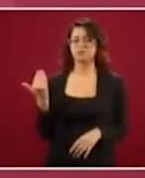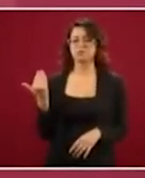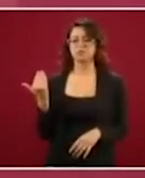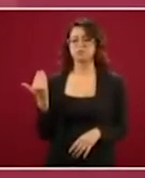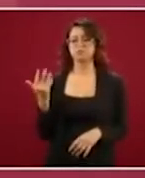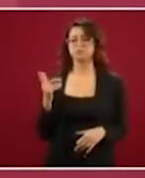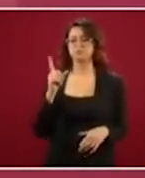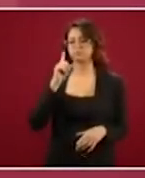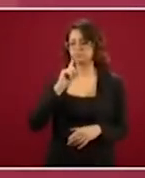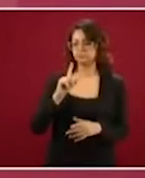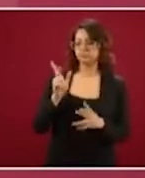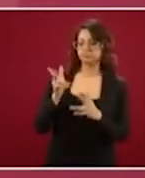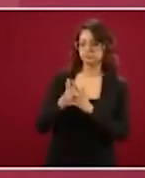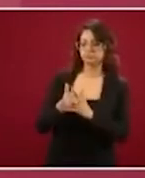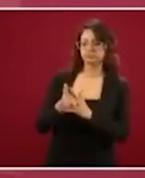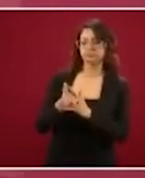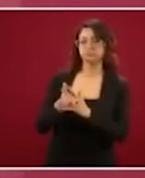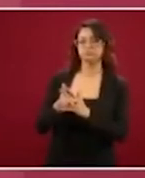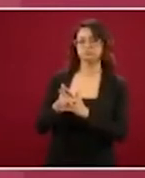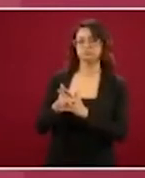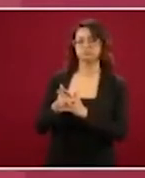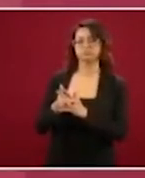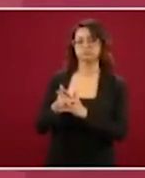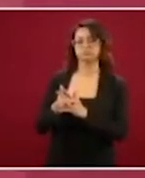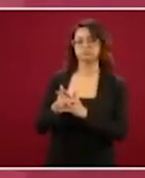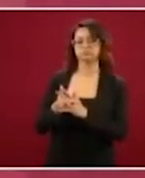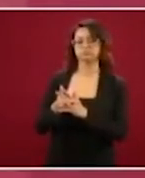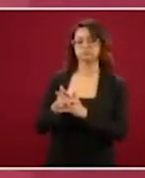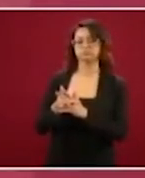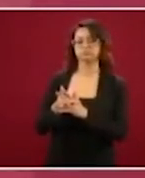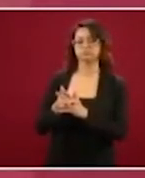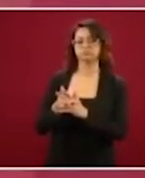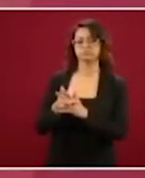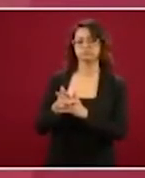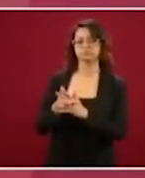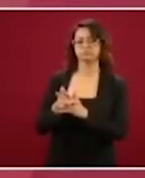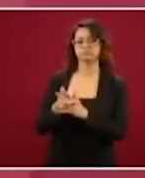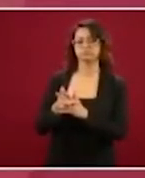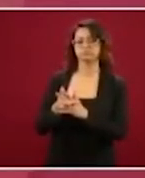de asesinatos de